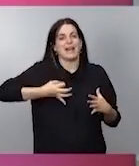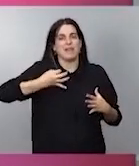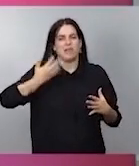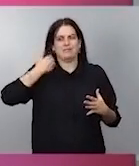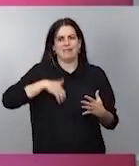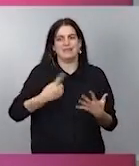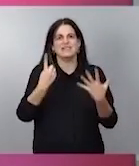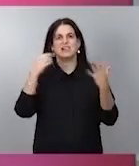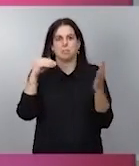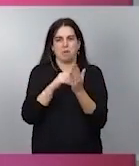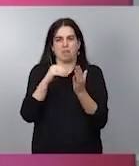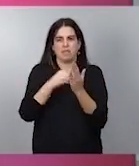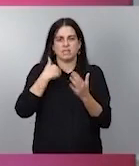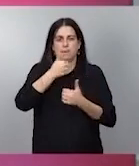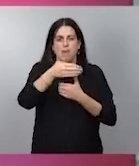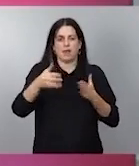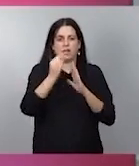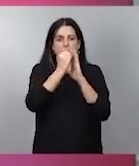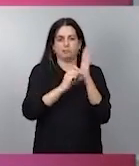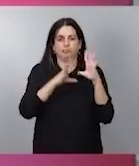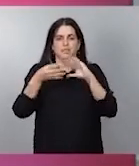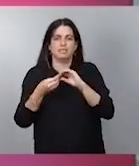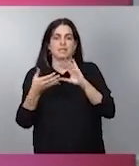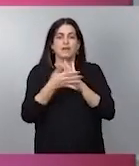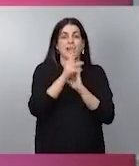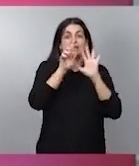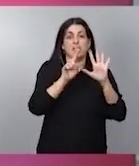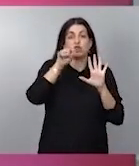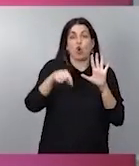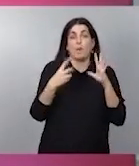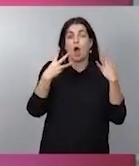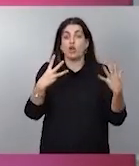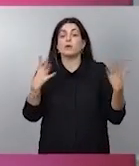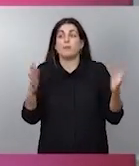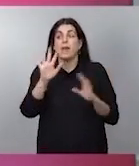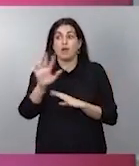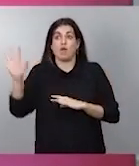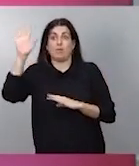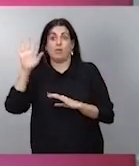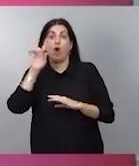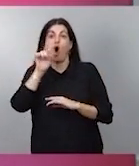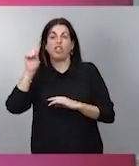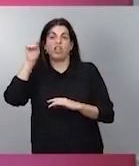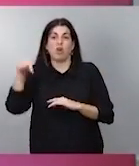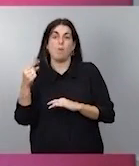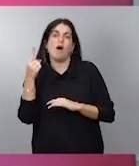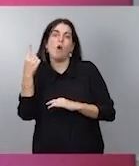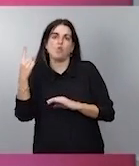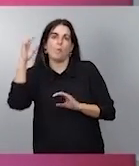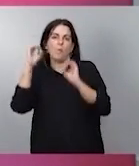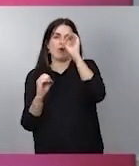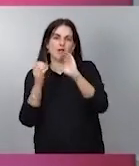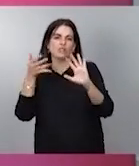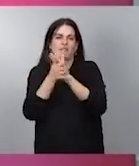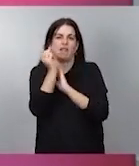paquete, estamos en un 6,8%, mientras que la inflación de la eurozona es de un 11,1%. Y esto tiene mucho que